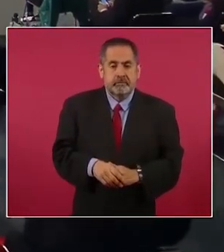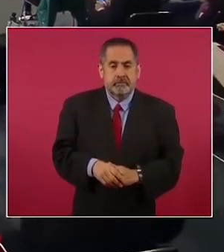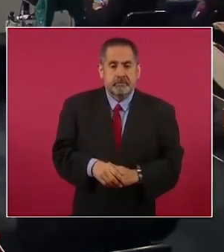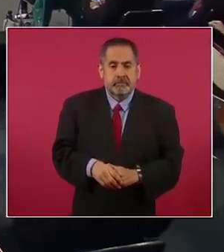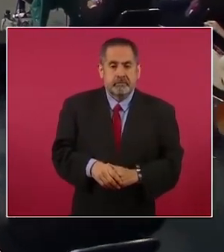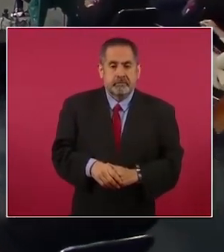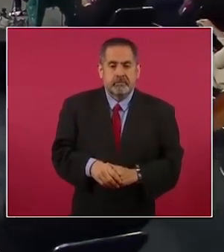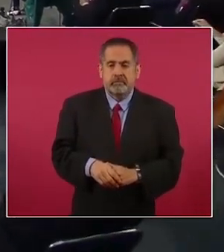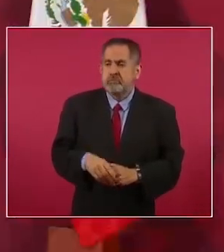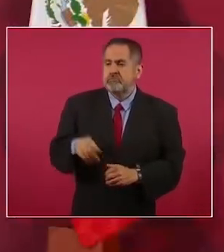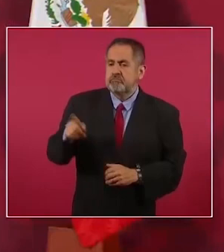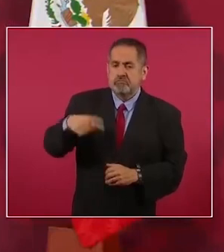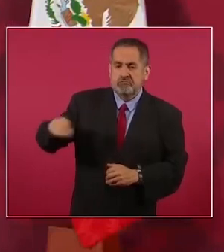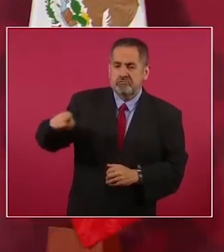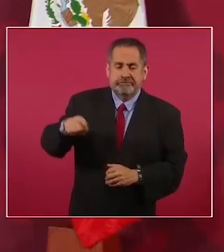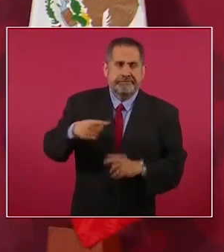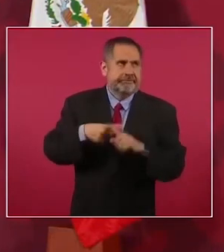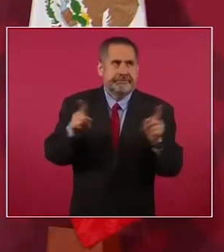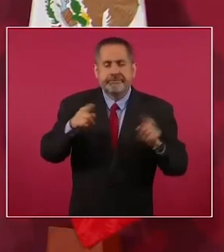vamos a declarar la guerra